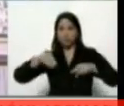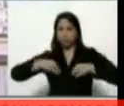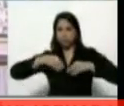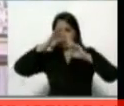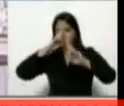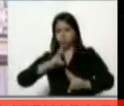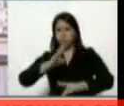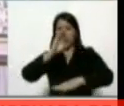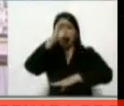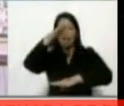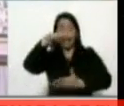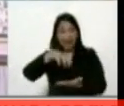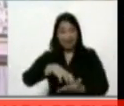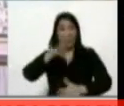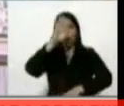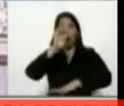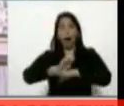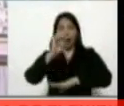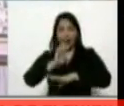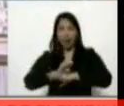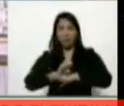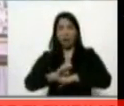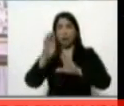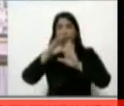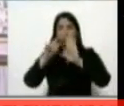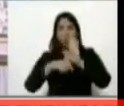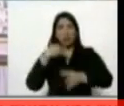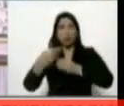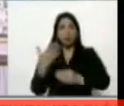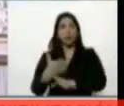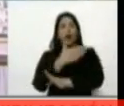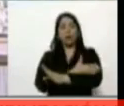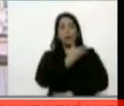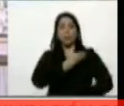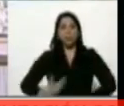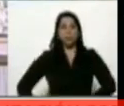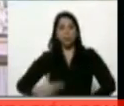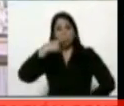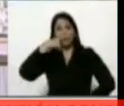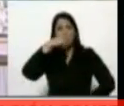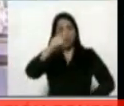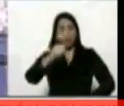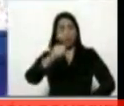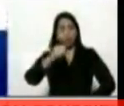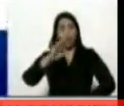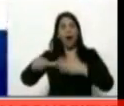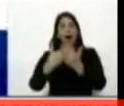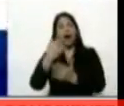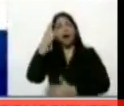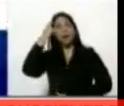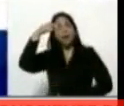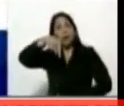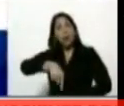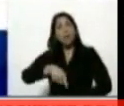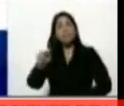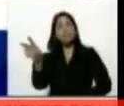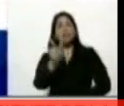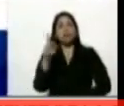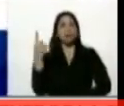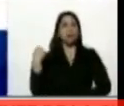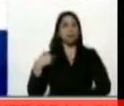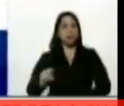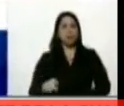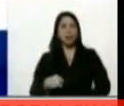¿por qué el preso te vuelve a atender? ¿Por qué simplemente no agarra y aprovecha la oportunidad que tiene armas, que tiene comodidad, tiene